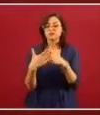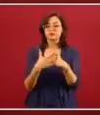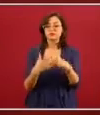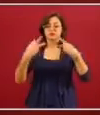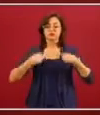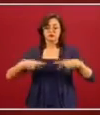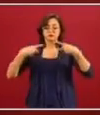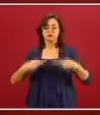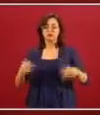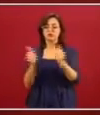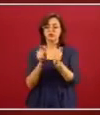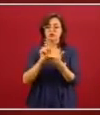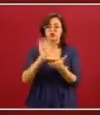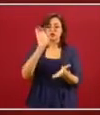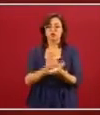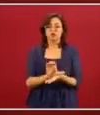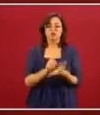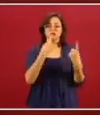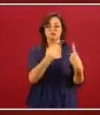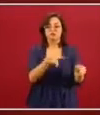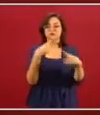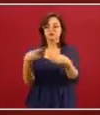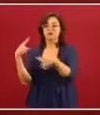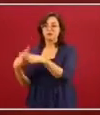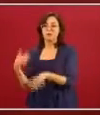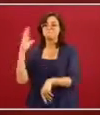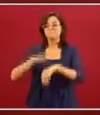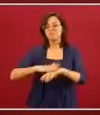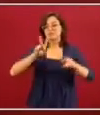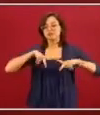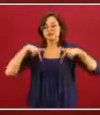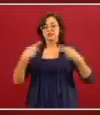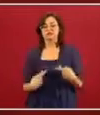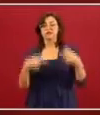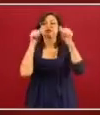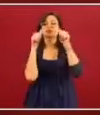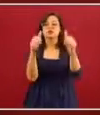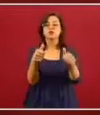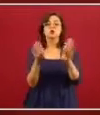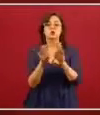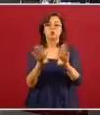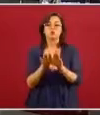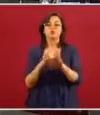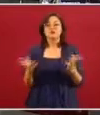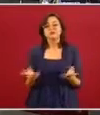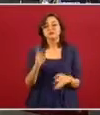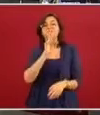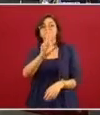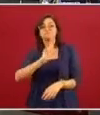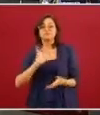personas con discapacidades diferentes que son doblemente vulnerables? Por sus preguntas.